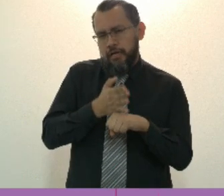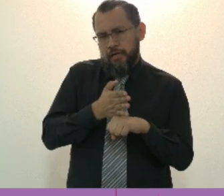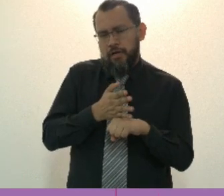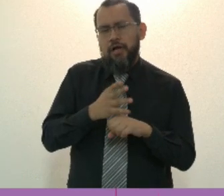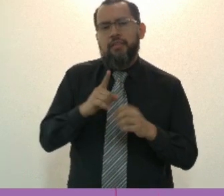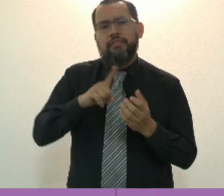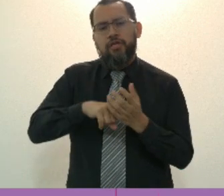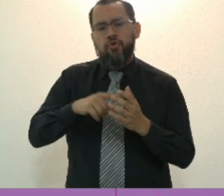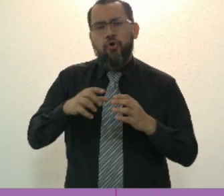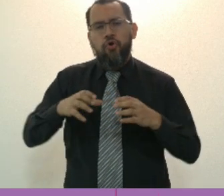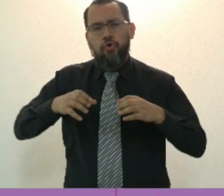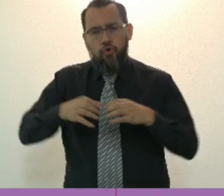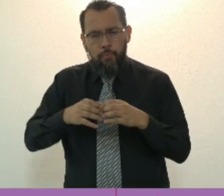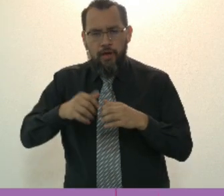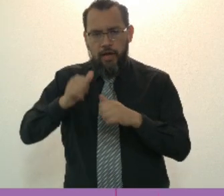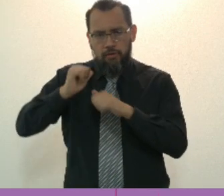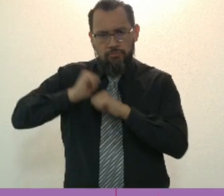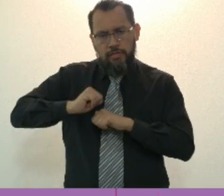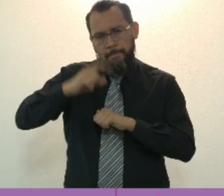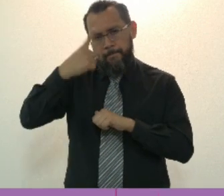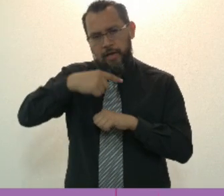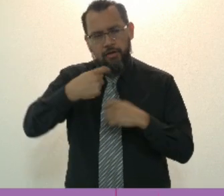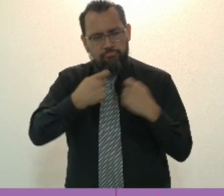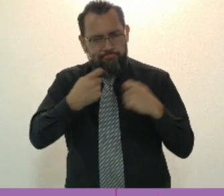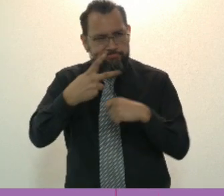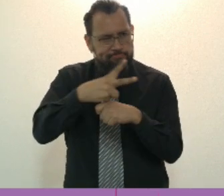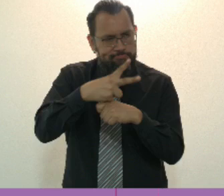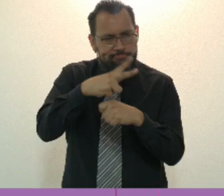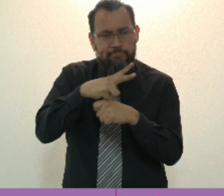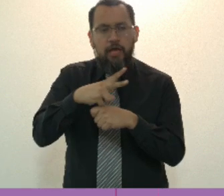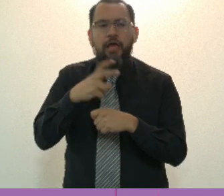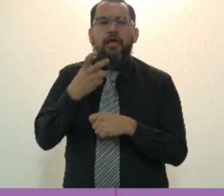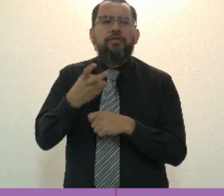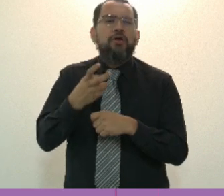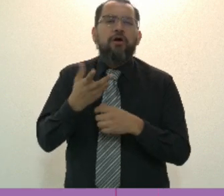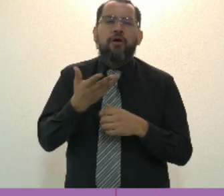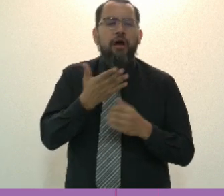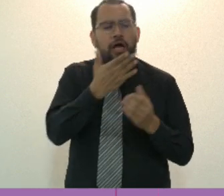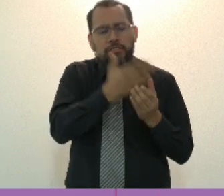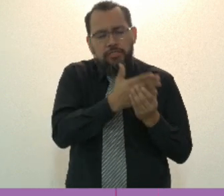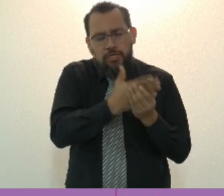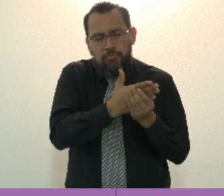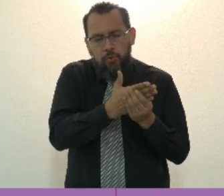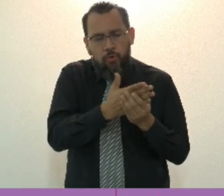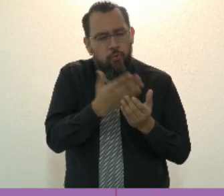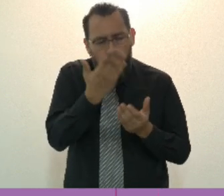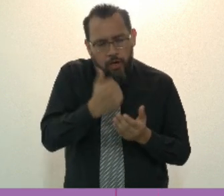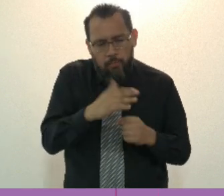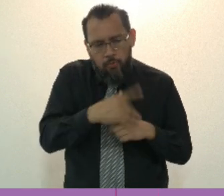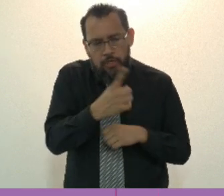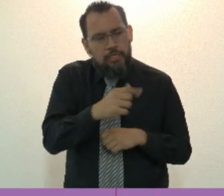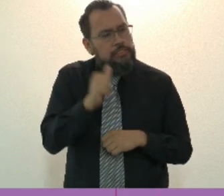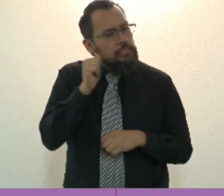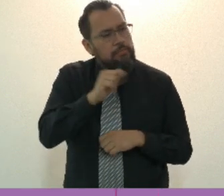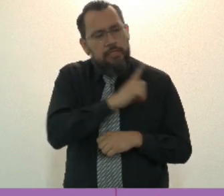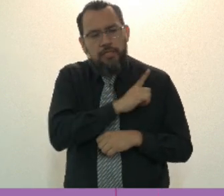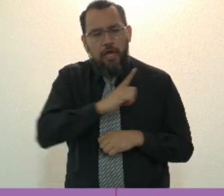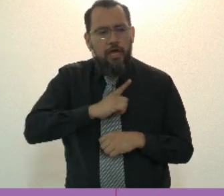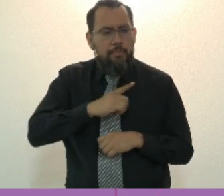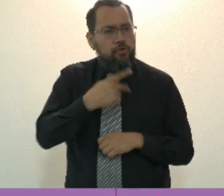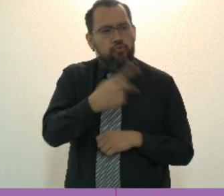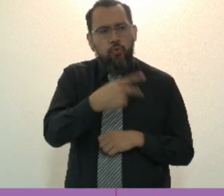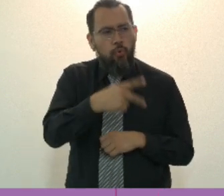del órgano interno de control. ¿Por qué no tienes archivos si la obligación de todo funcionario público, de todo servidor